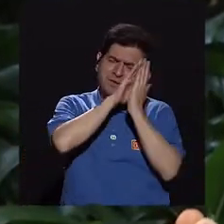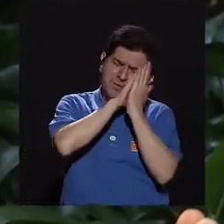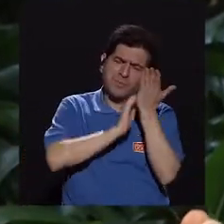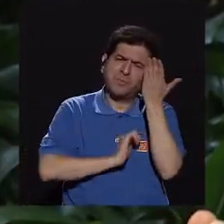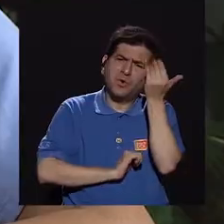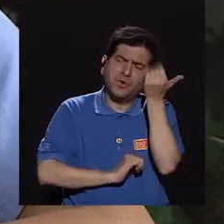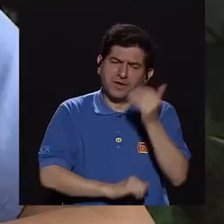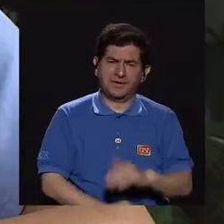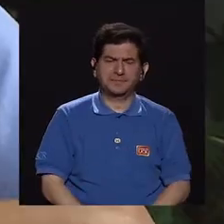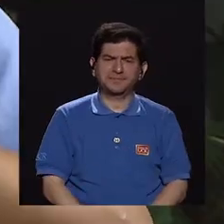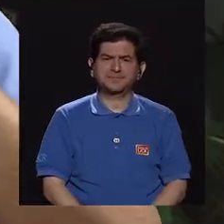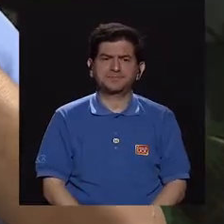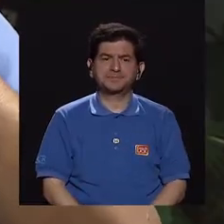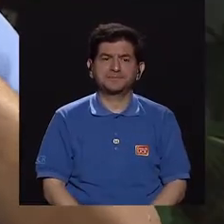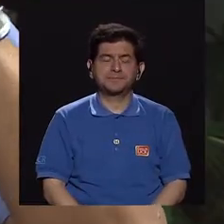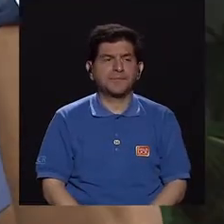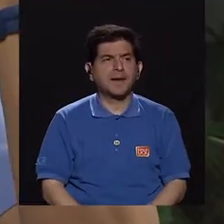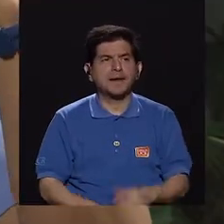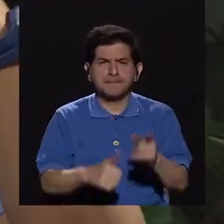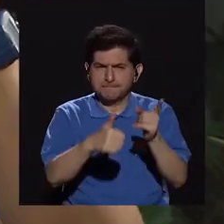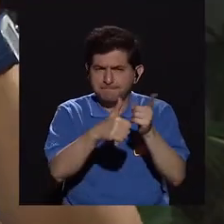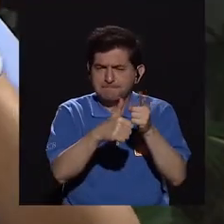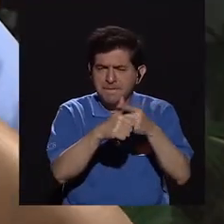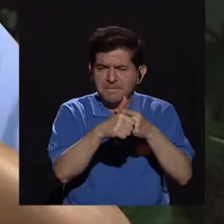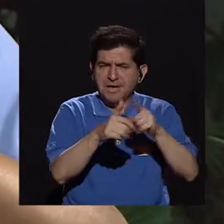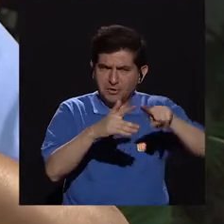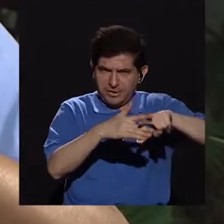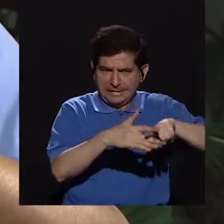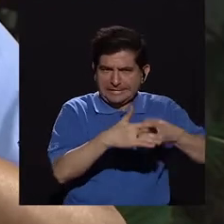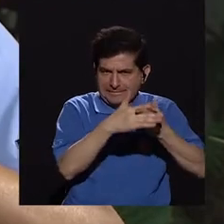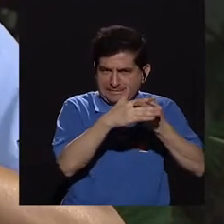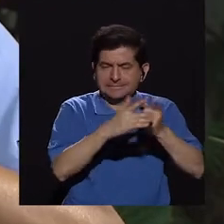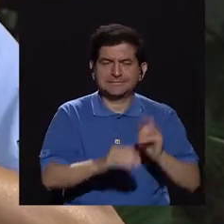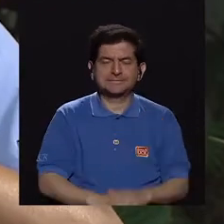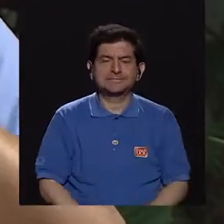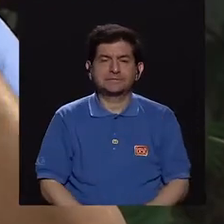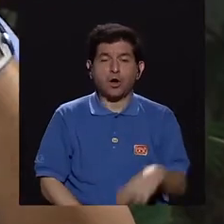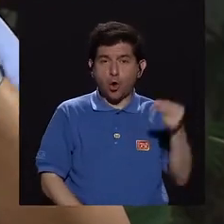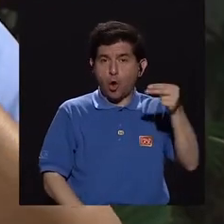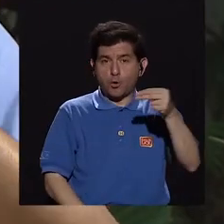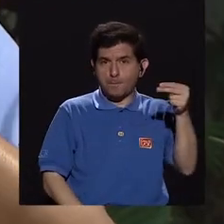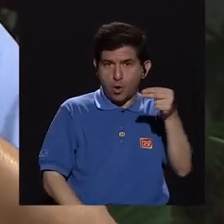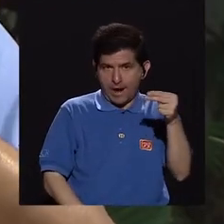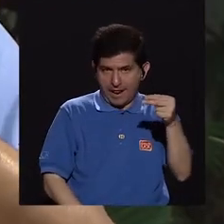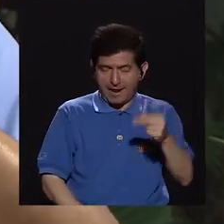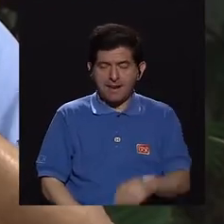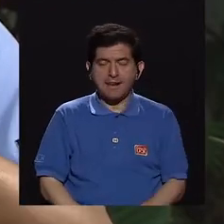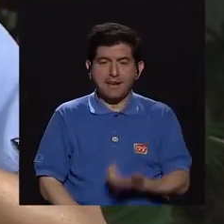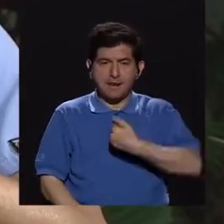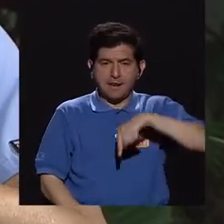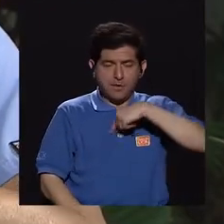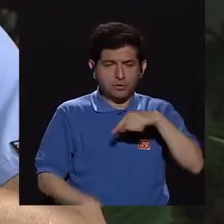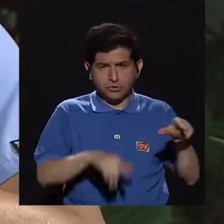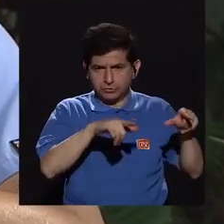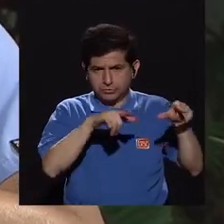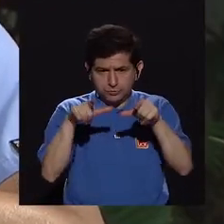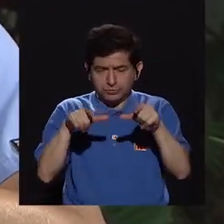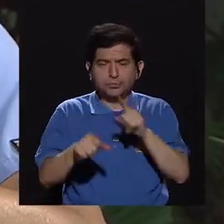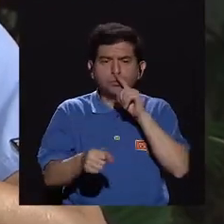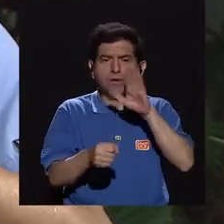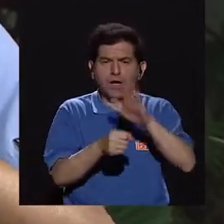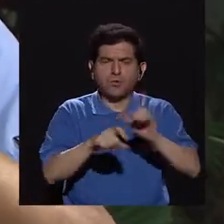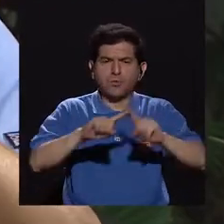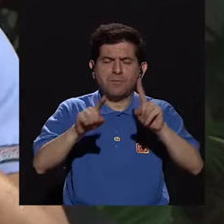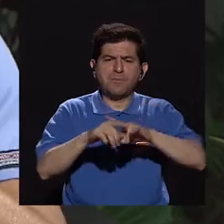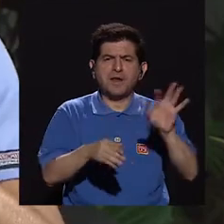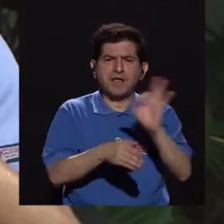dormir? Ok. Empecemos por el principio, ¿verdad? Hormonalmente estamos predestinados a